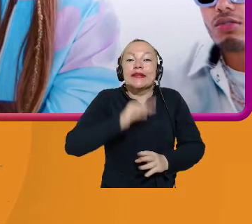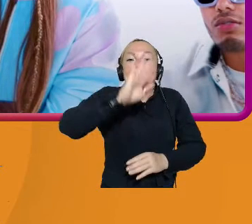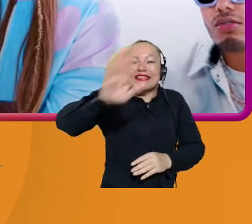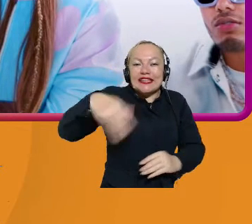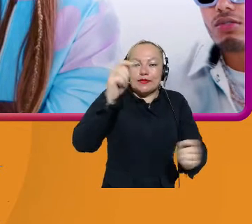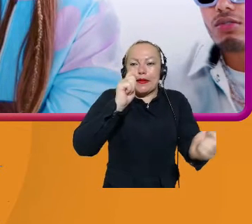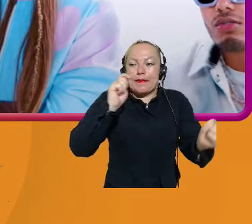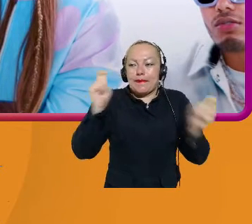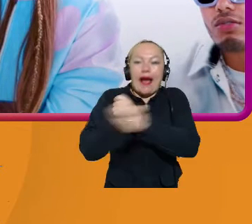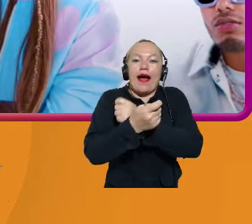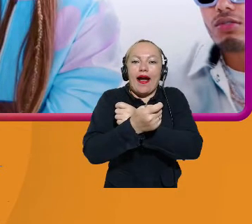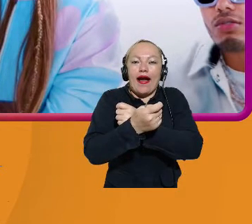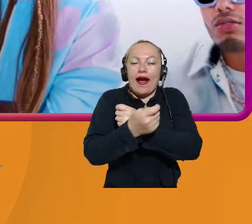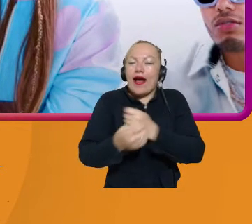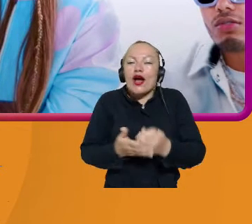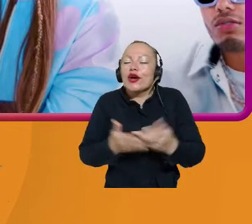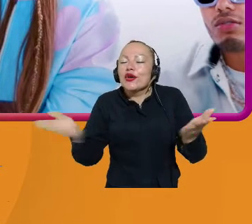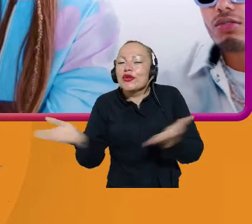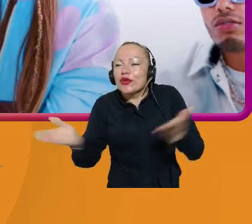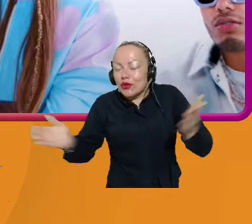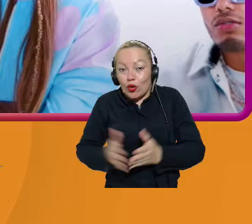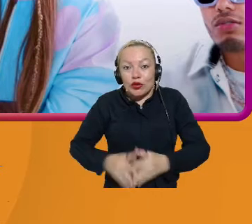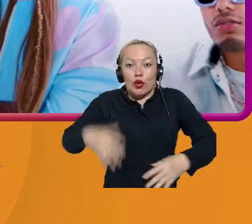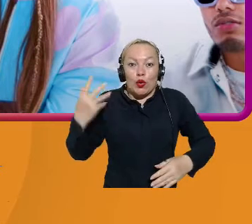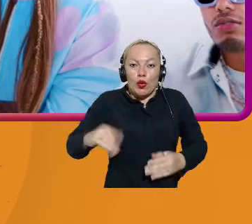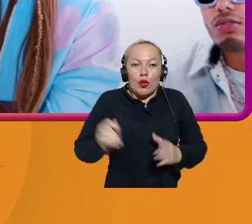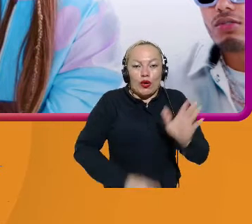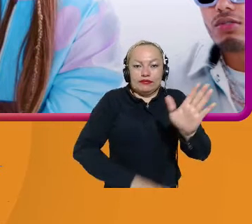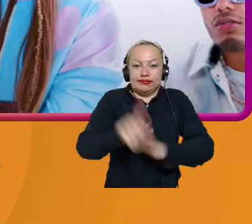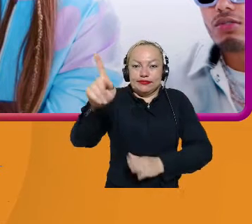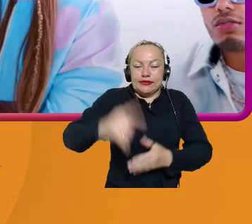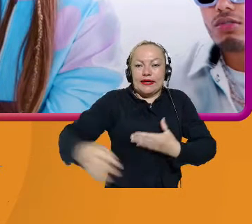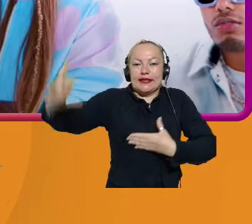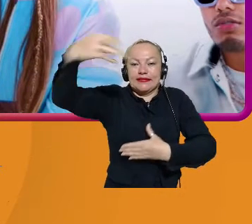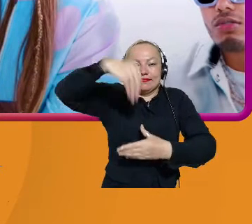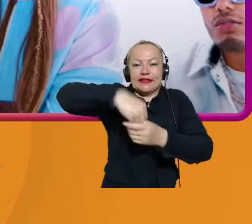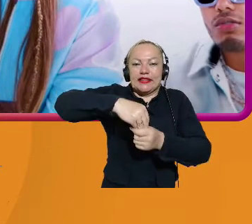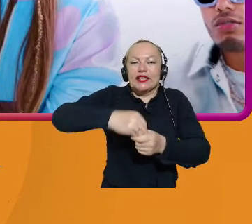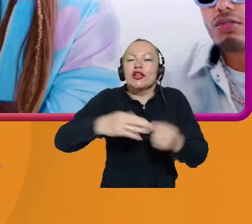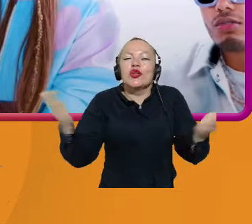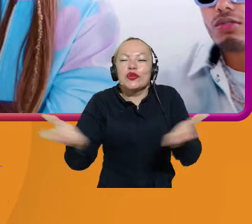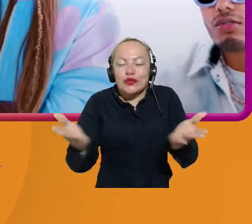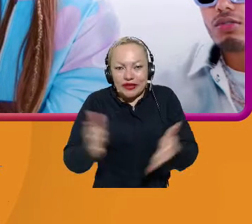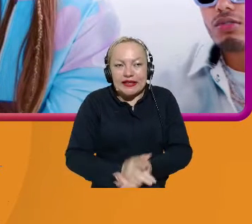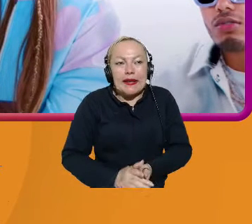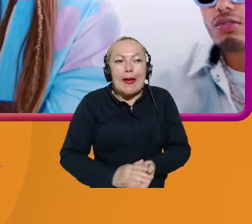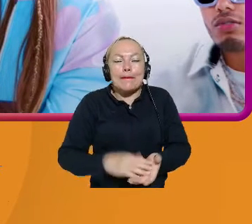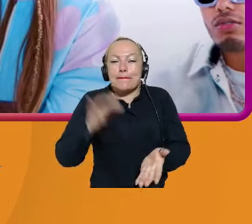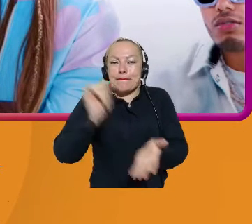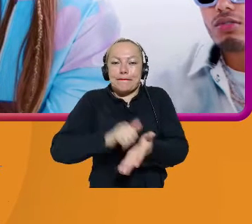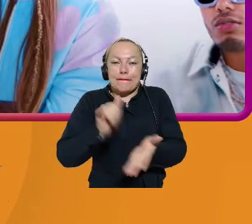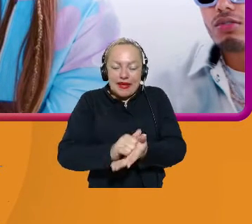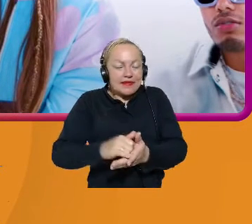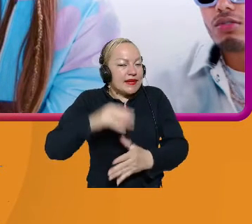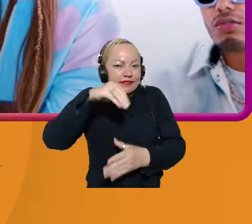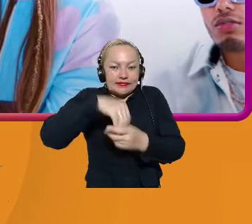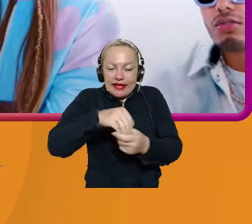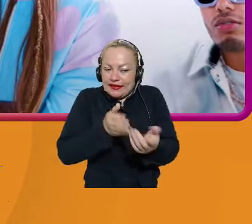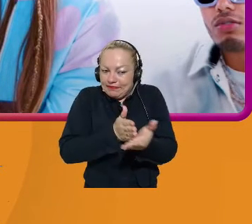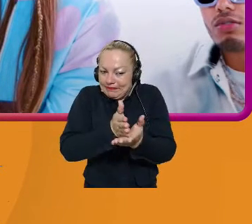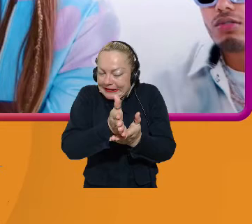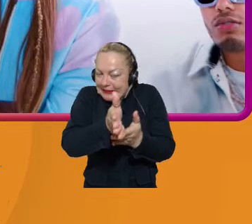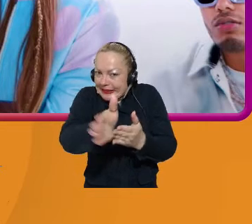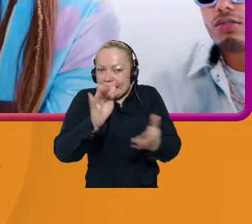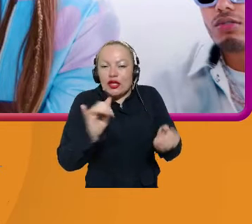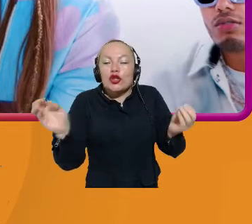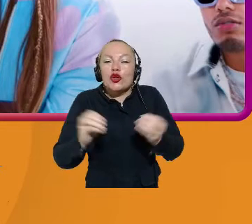mutación y un brinco muy fuerte hacia el interior y empezó a enquistarse y a meterse fuertemente